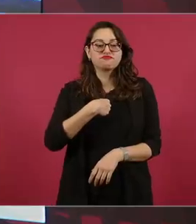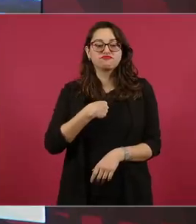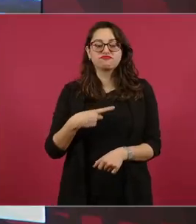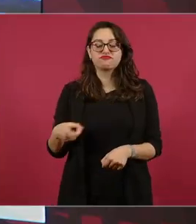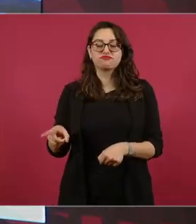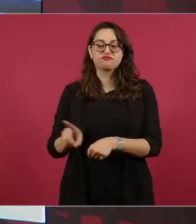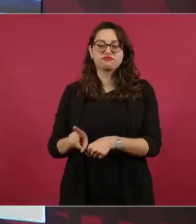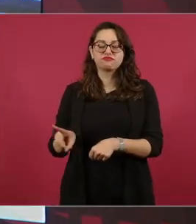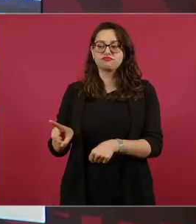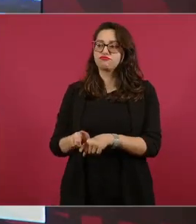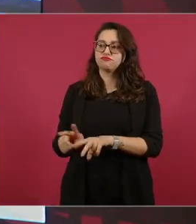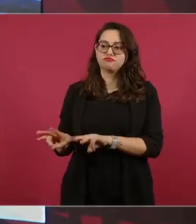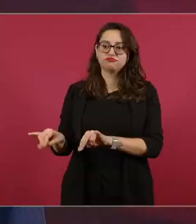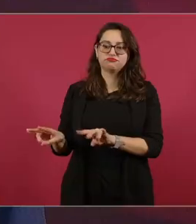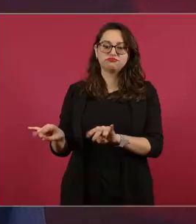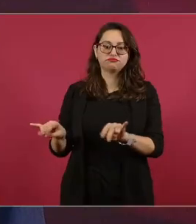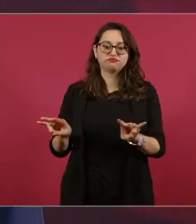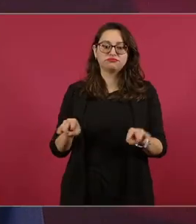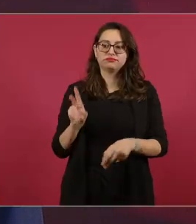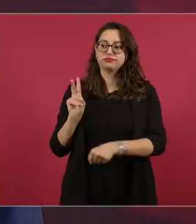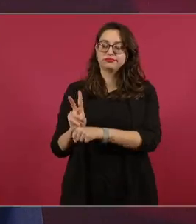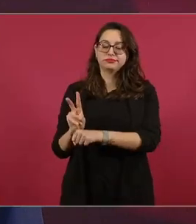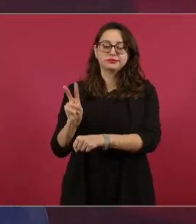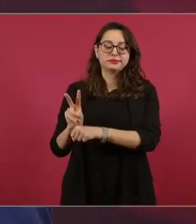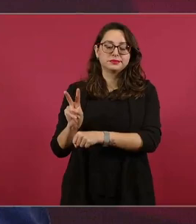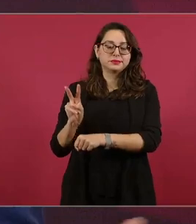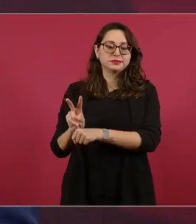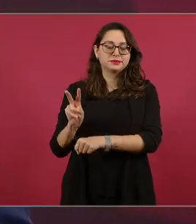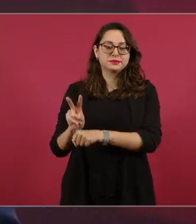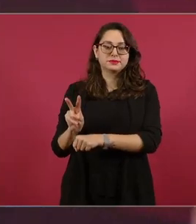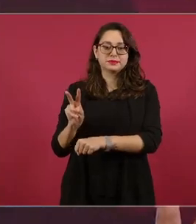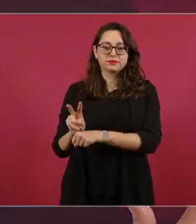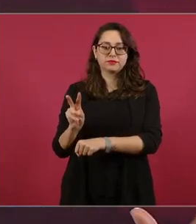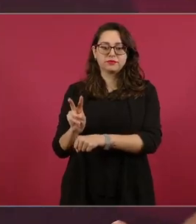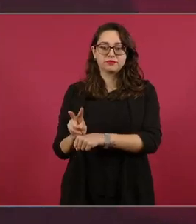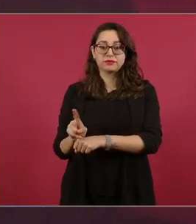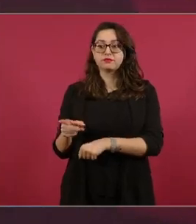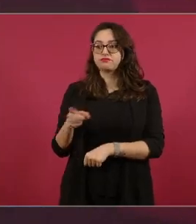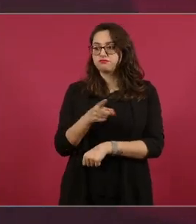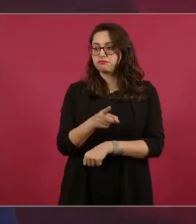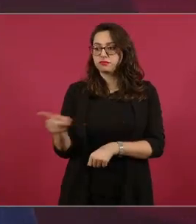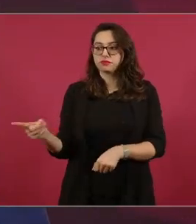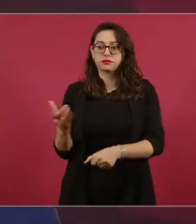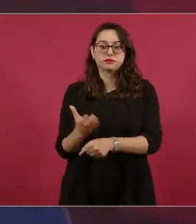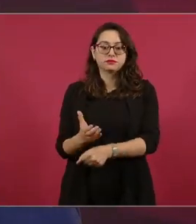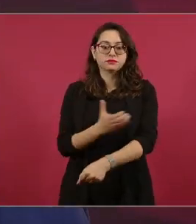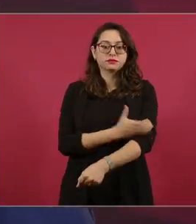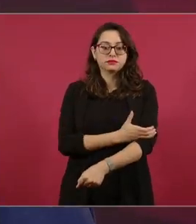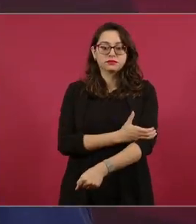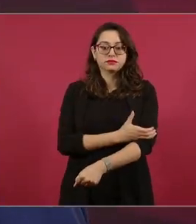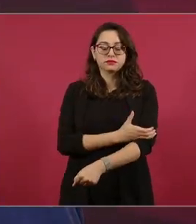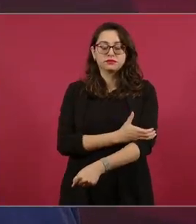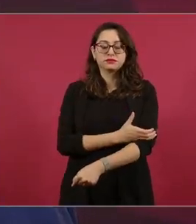muy al tanto de todo y cuento con colaboradores